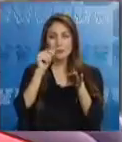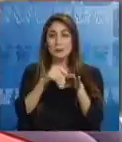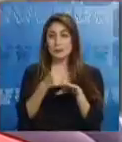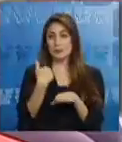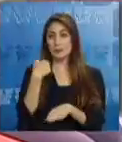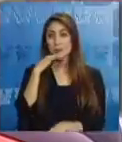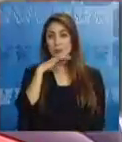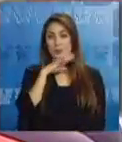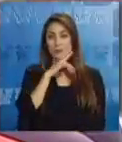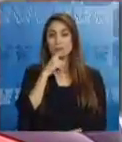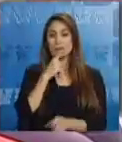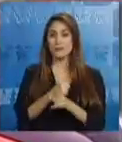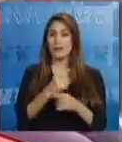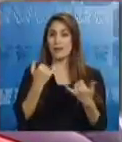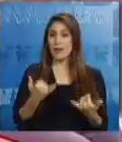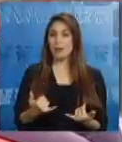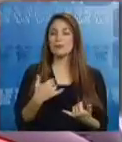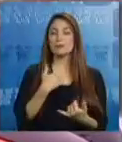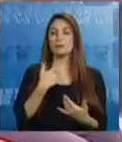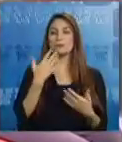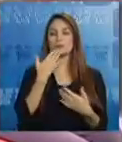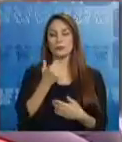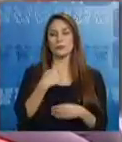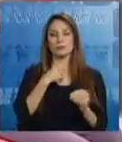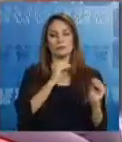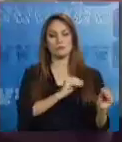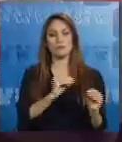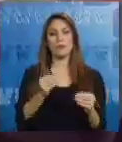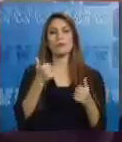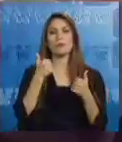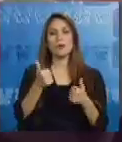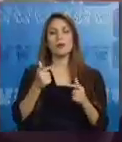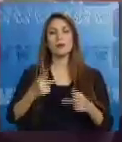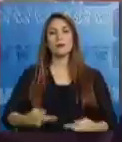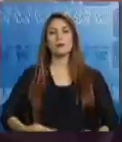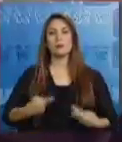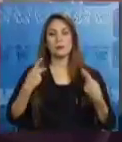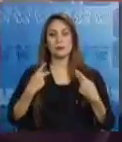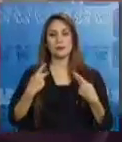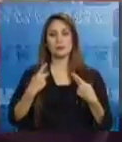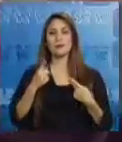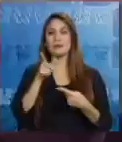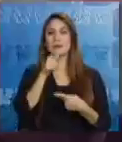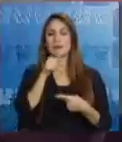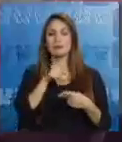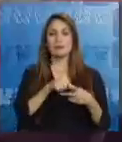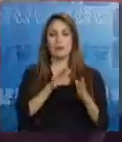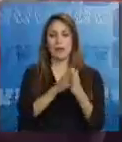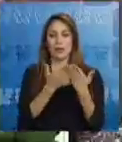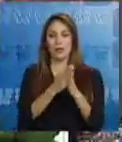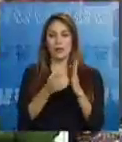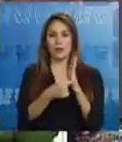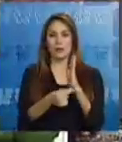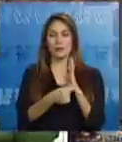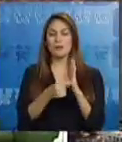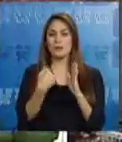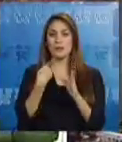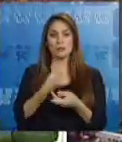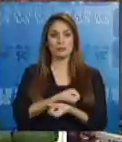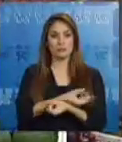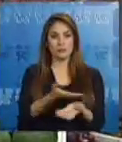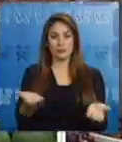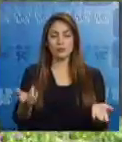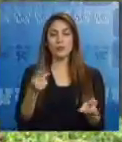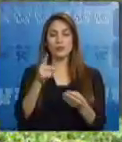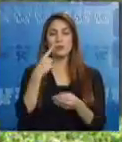infantil, en nuestro país existe una alianza de buenas prácticas para el buen vivir rural, que promueve pautas sobre cómo mejorar la diversidad alimentaria en la familia,